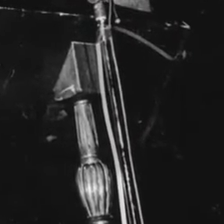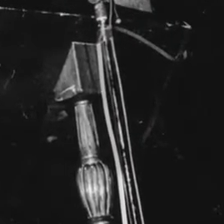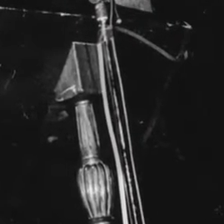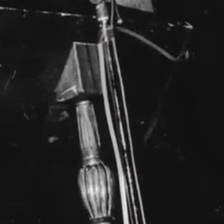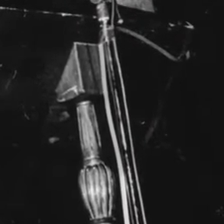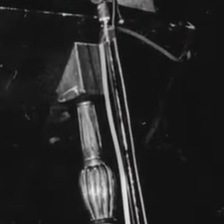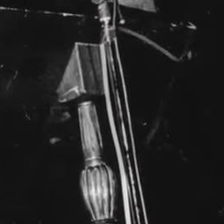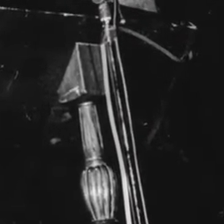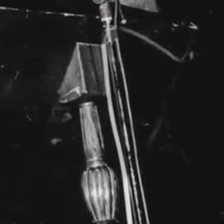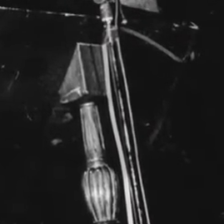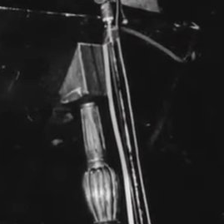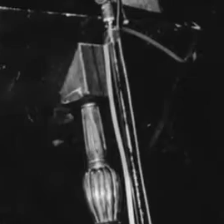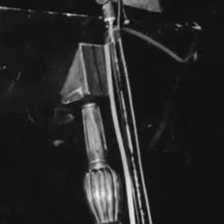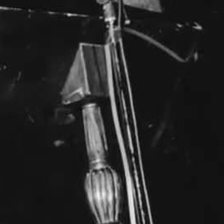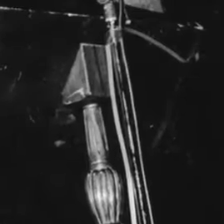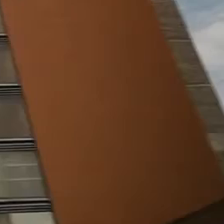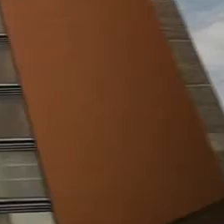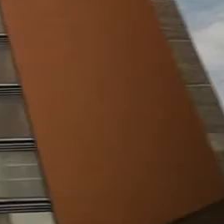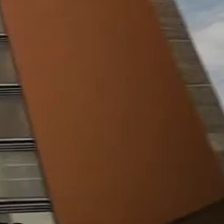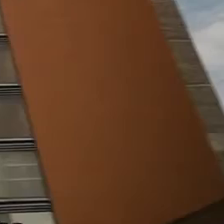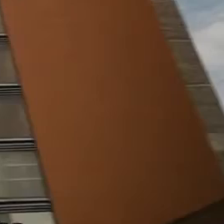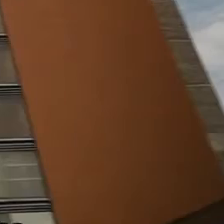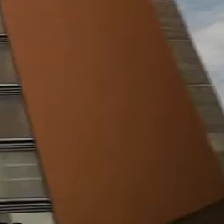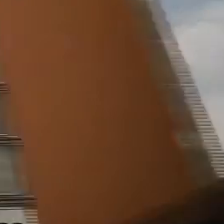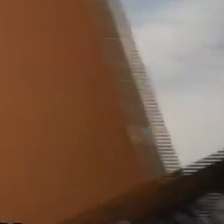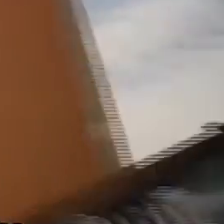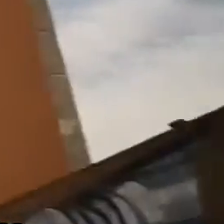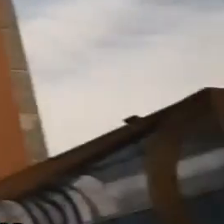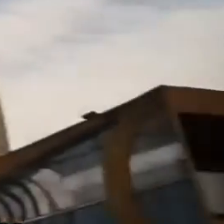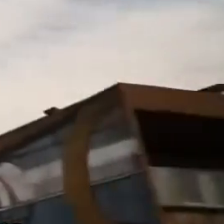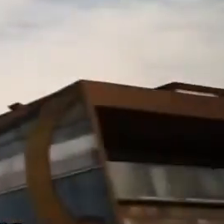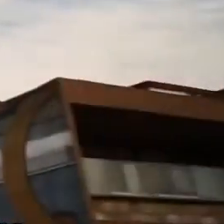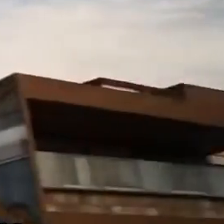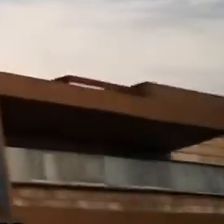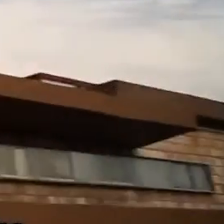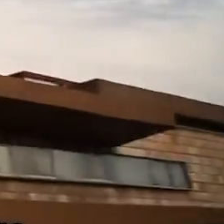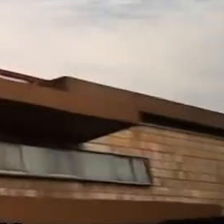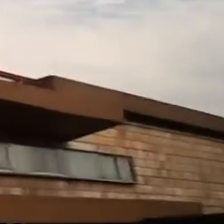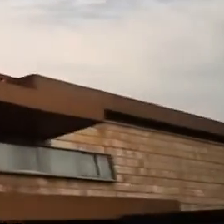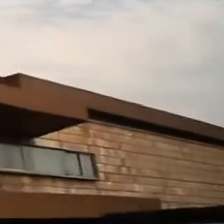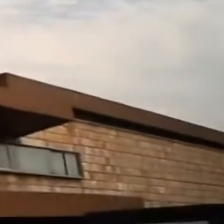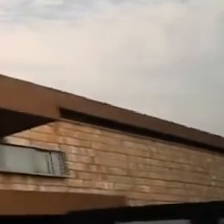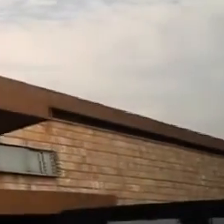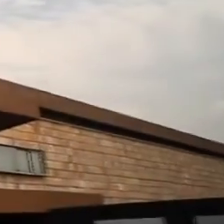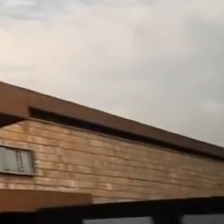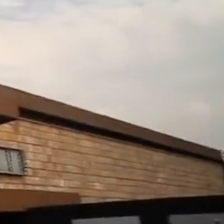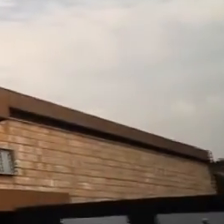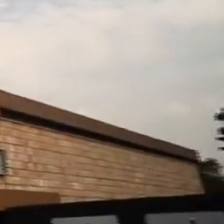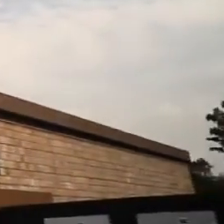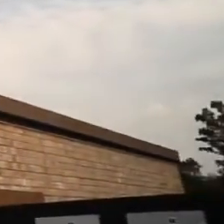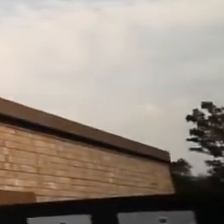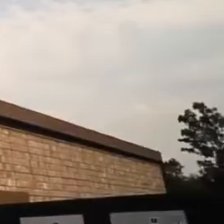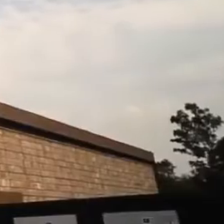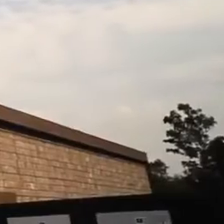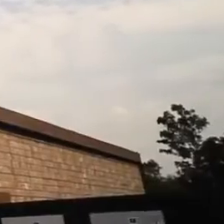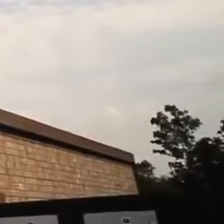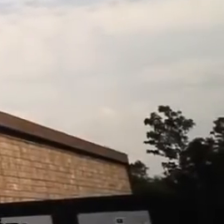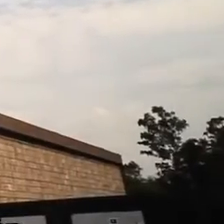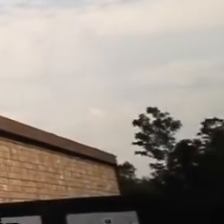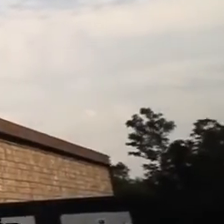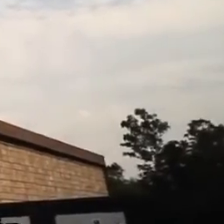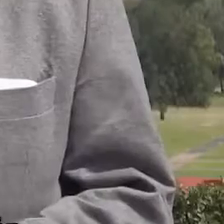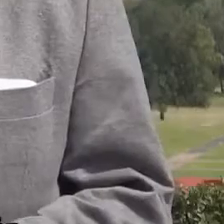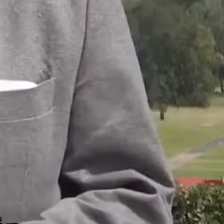de la libertad de cátedra, a la investigación y a la autonomía de la máxima casa de estudios, entre decenas de aportaciones